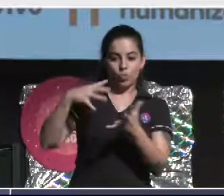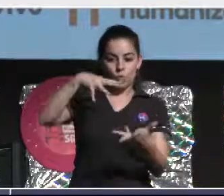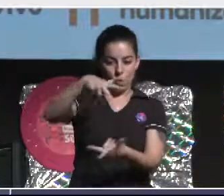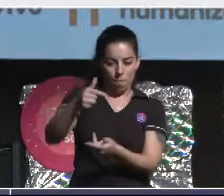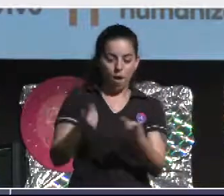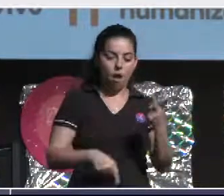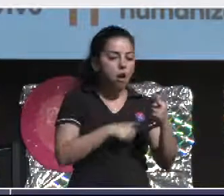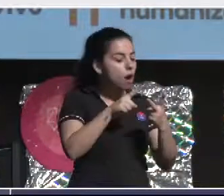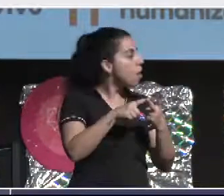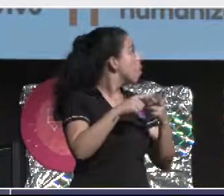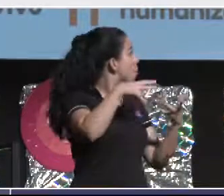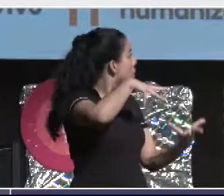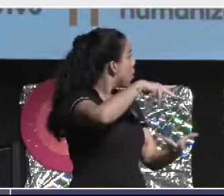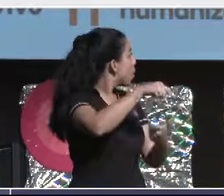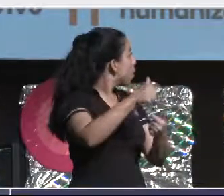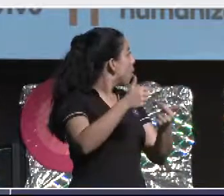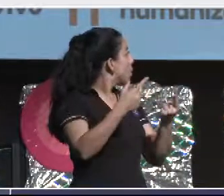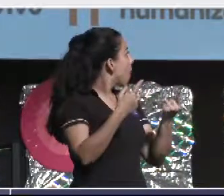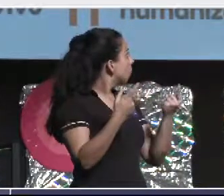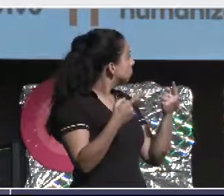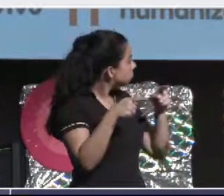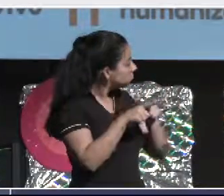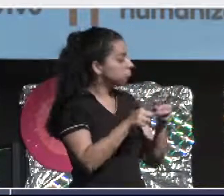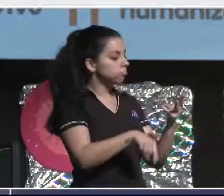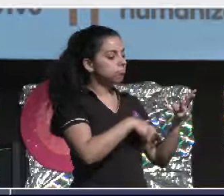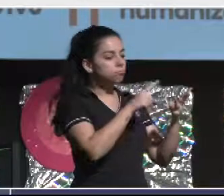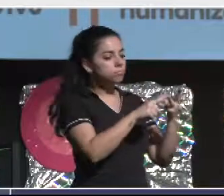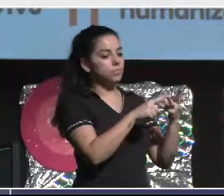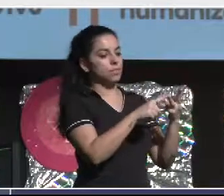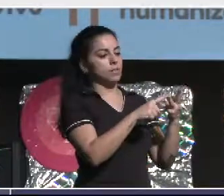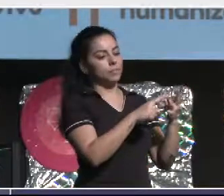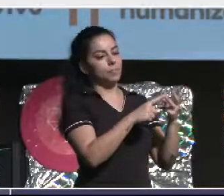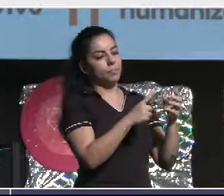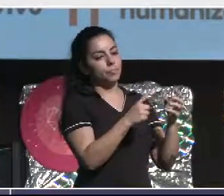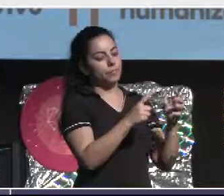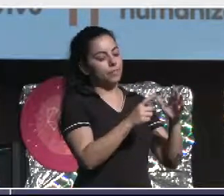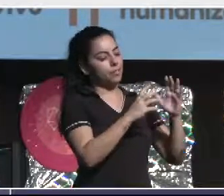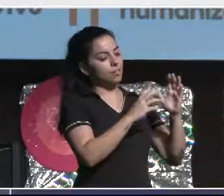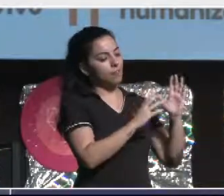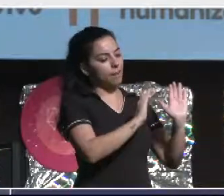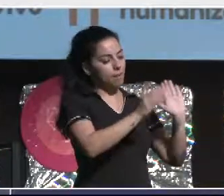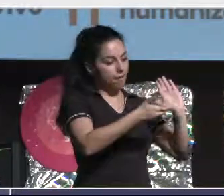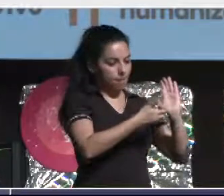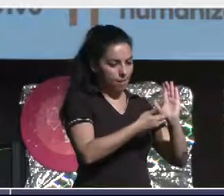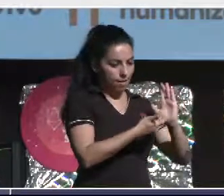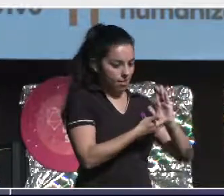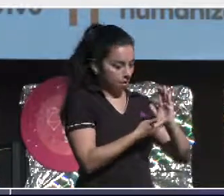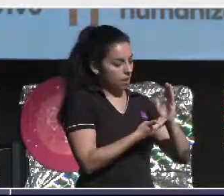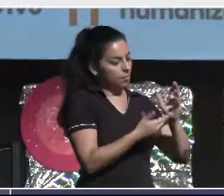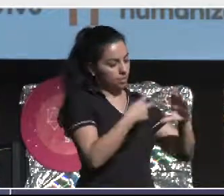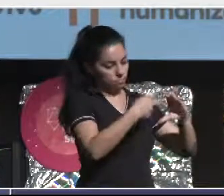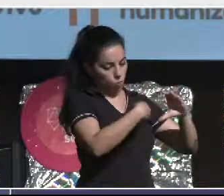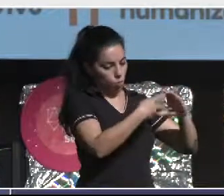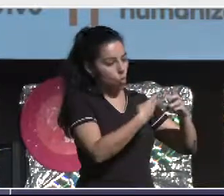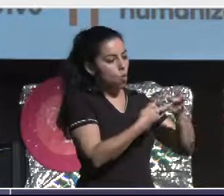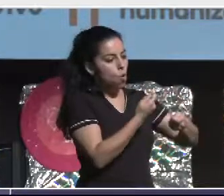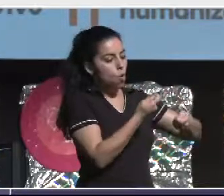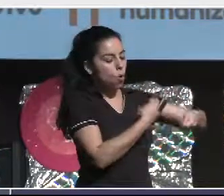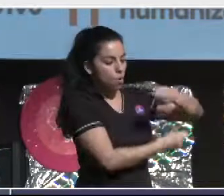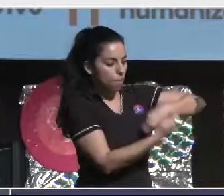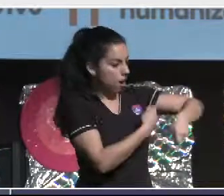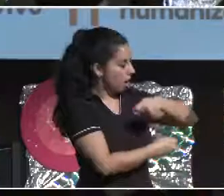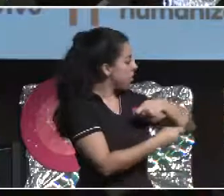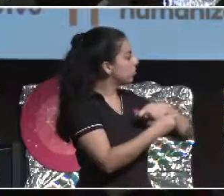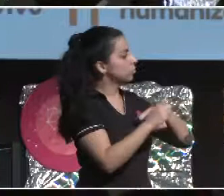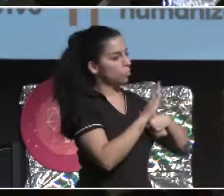2 fundaciones filantrópicas, la Cámara de Comercio de Bogotá, que es un actor de sector privado, WWF, que